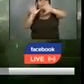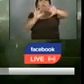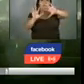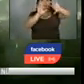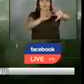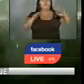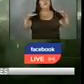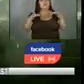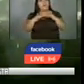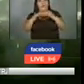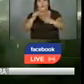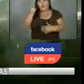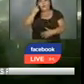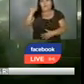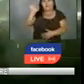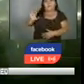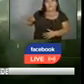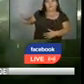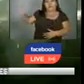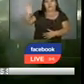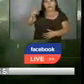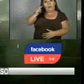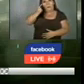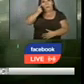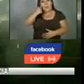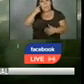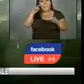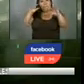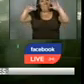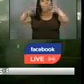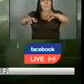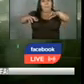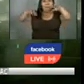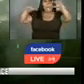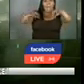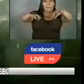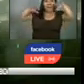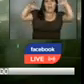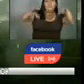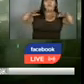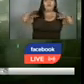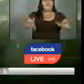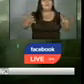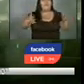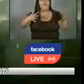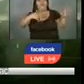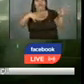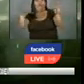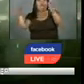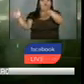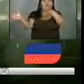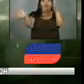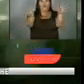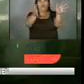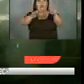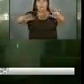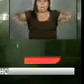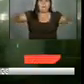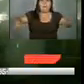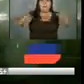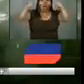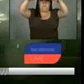oeste. Además, el mapa satelital muestra el desarrollo de un núcleo de tormentas que está generando estos fuertes vientos y también la caída de